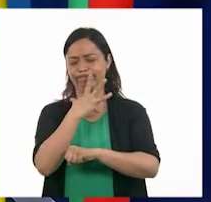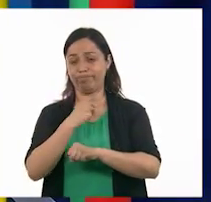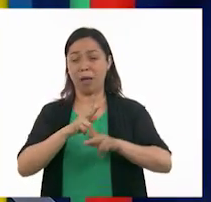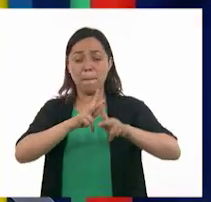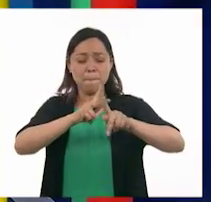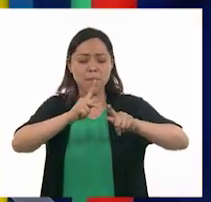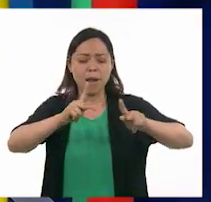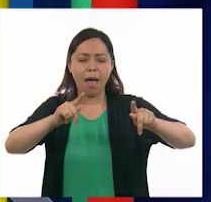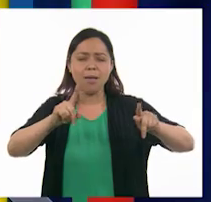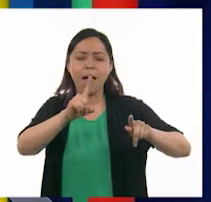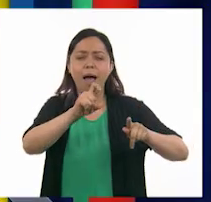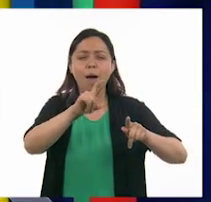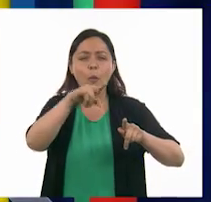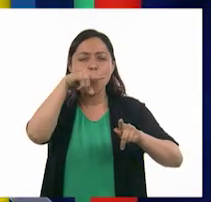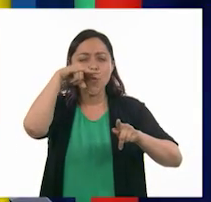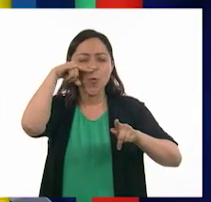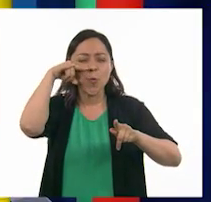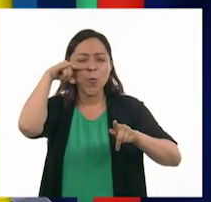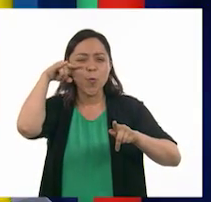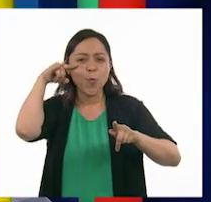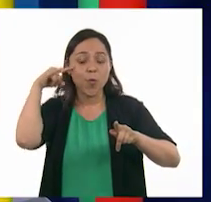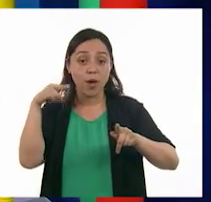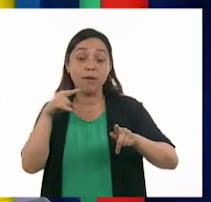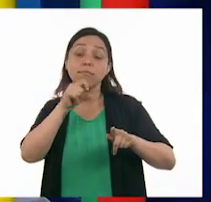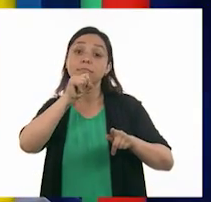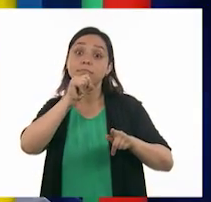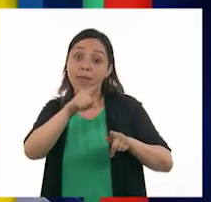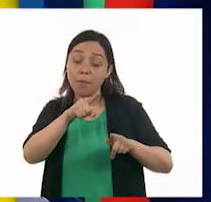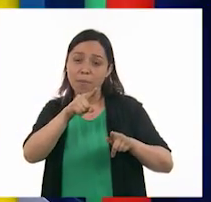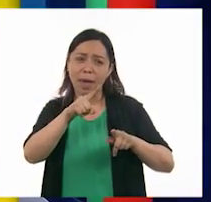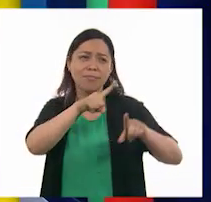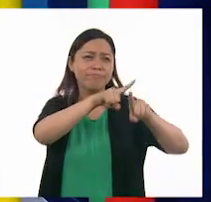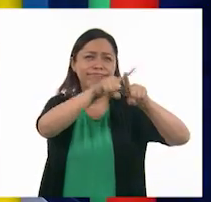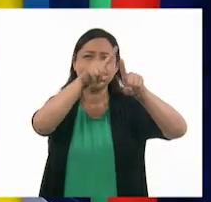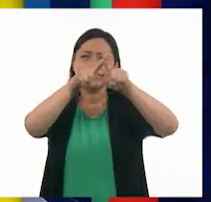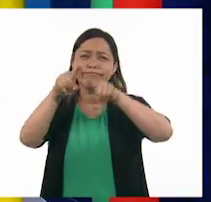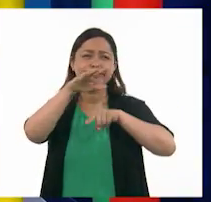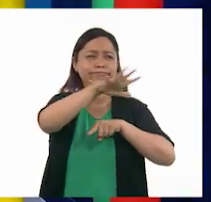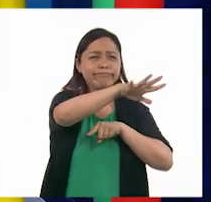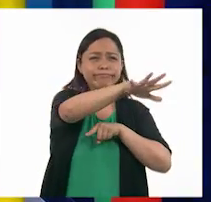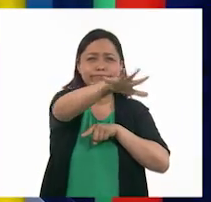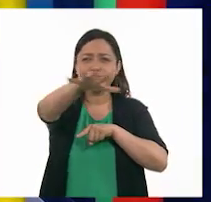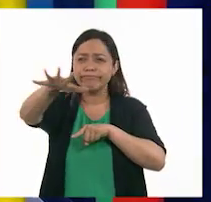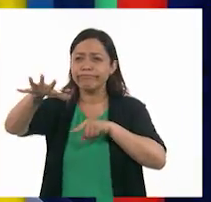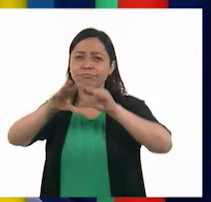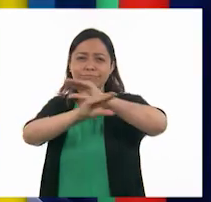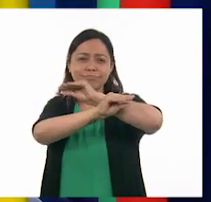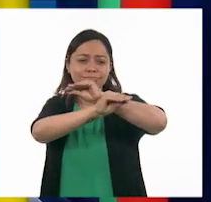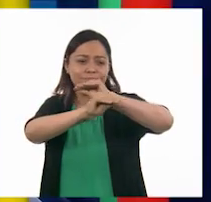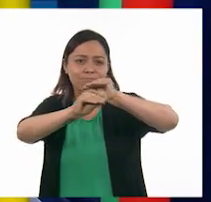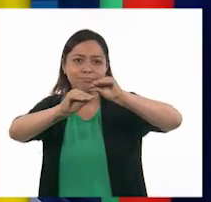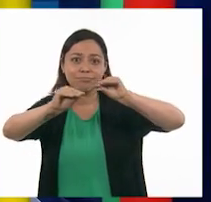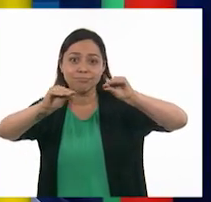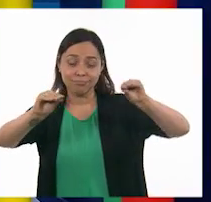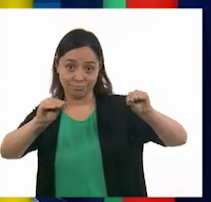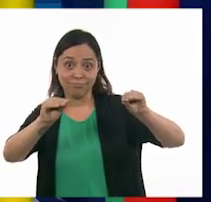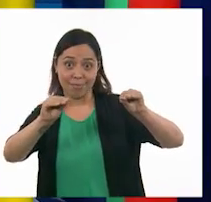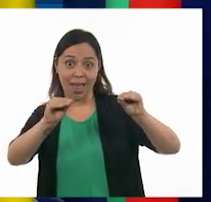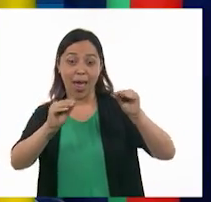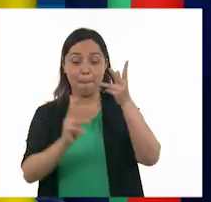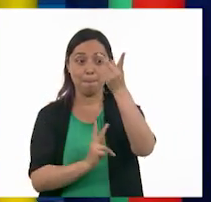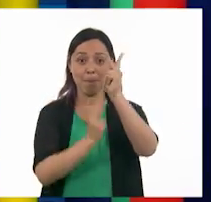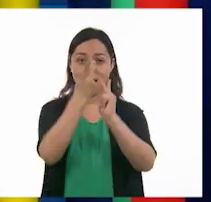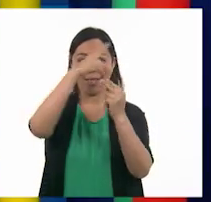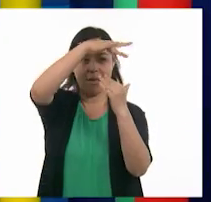playas cristalinas, pero también con inigualables paisajes que ofrece el desierto con sus endémicos cactus y